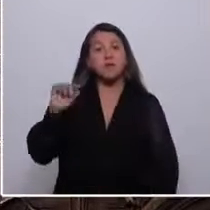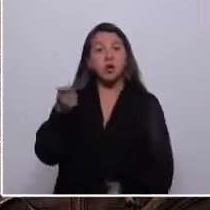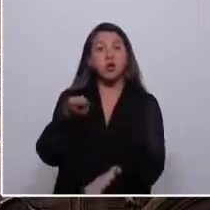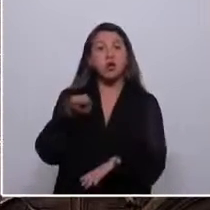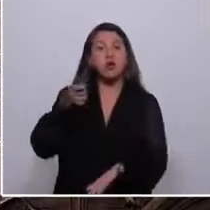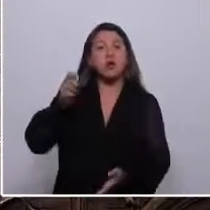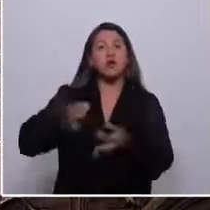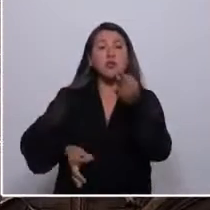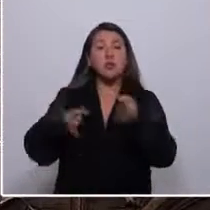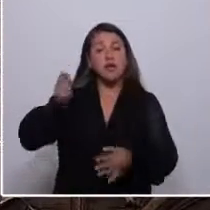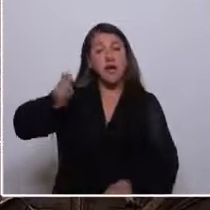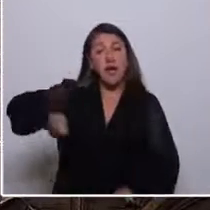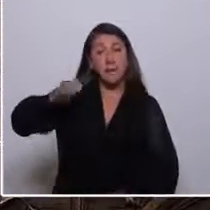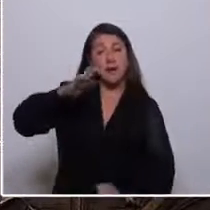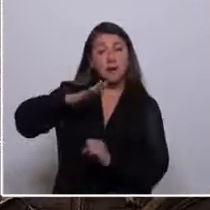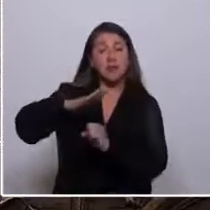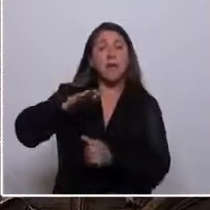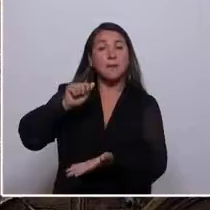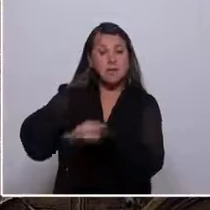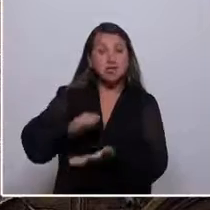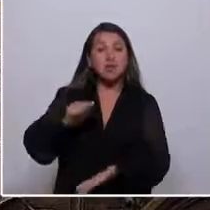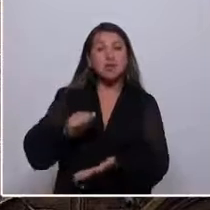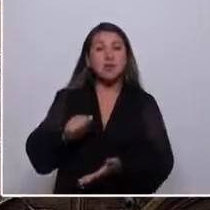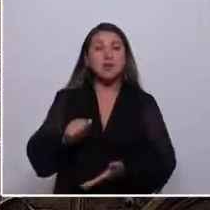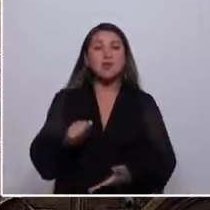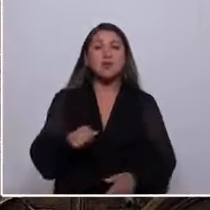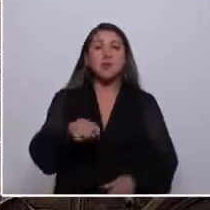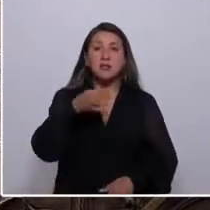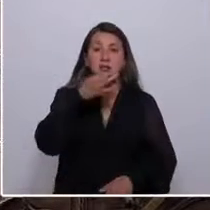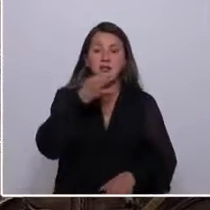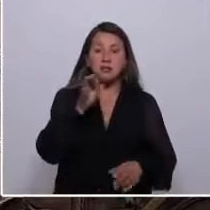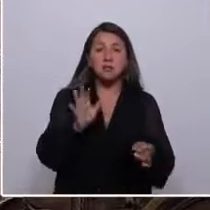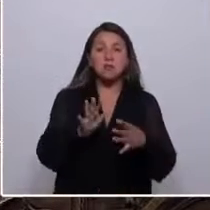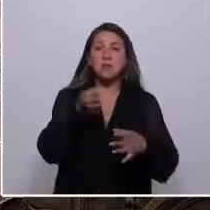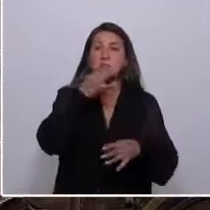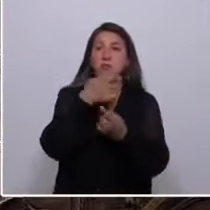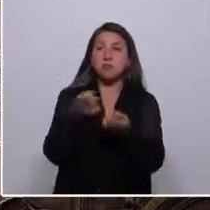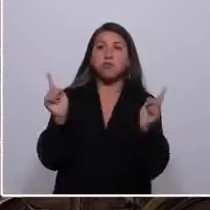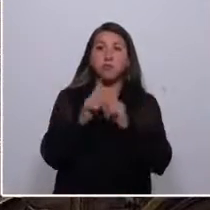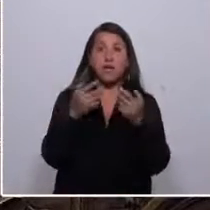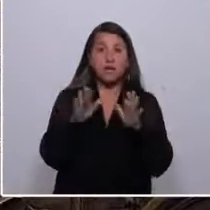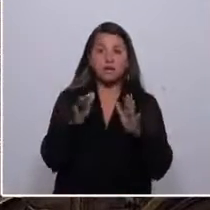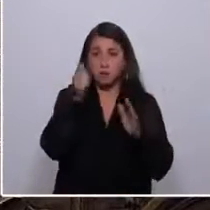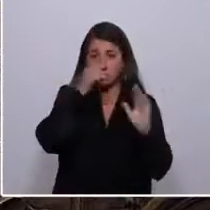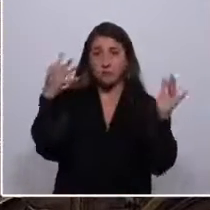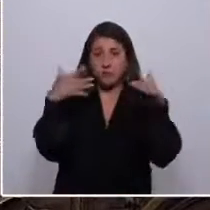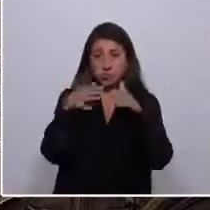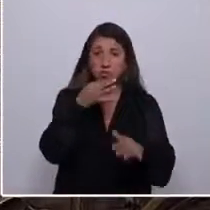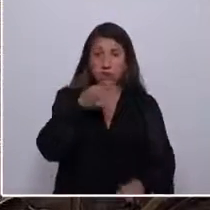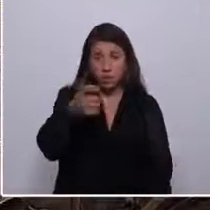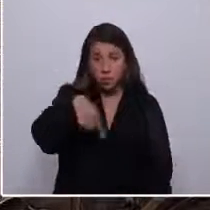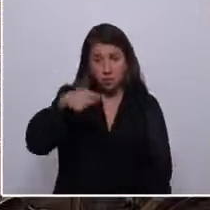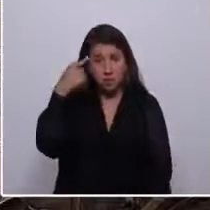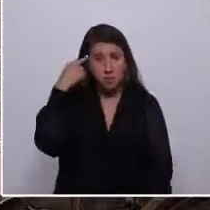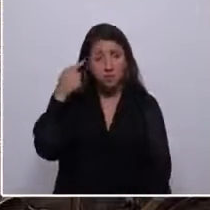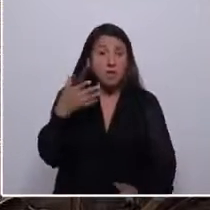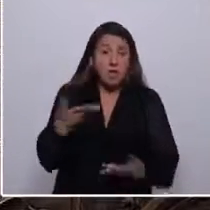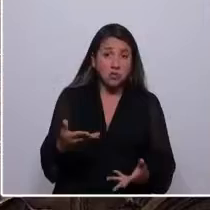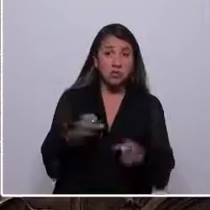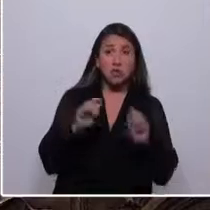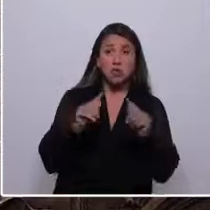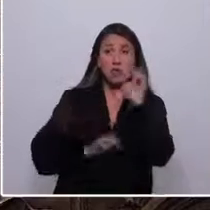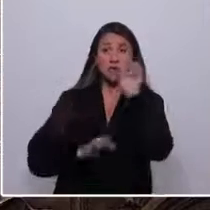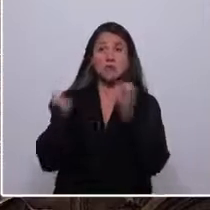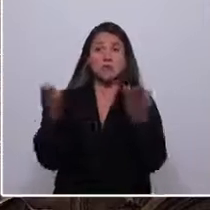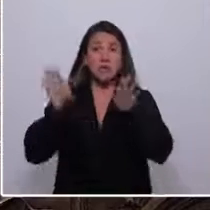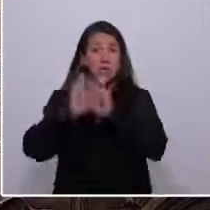Talca dijo que esta empresa está vulnerando el derecho a vivir en un medio ambiente libre de contaminación. Ustedes creerán, sí, entonces esa industria está